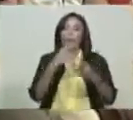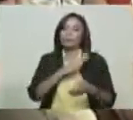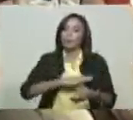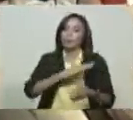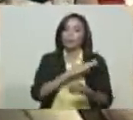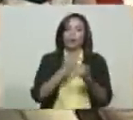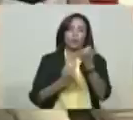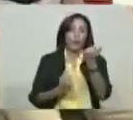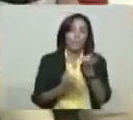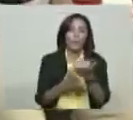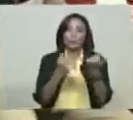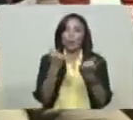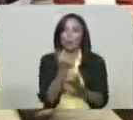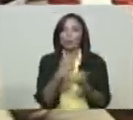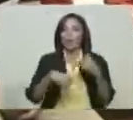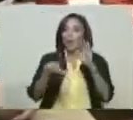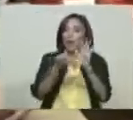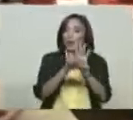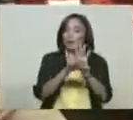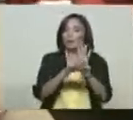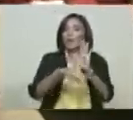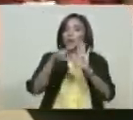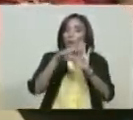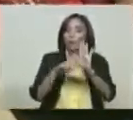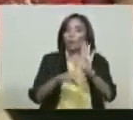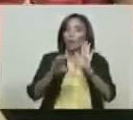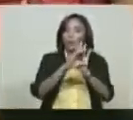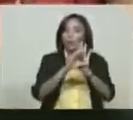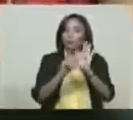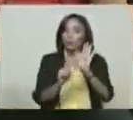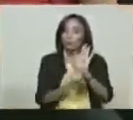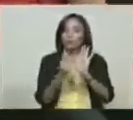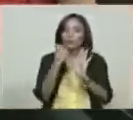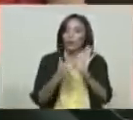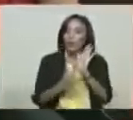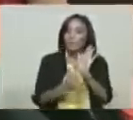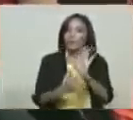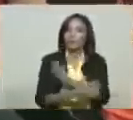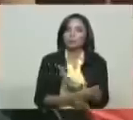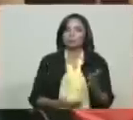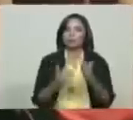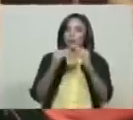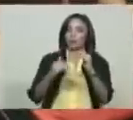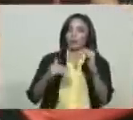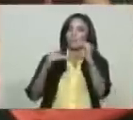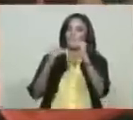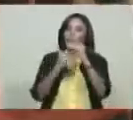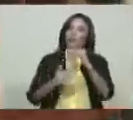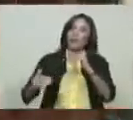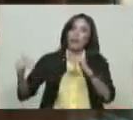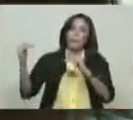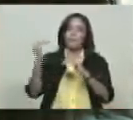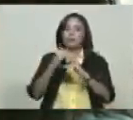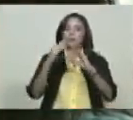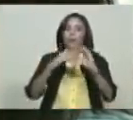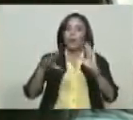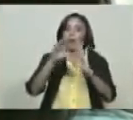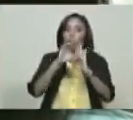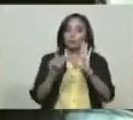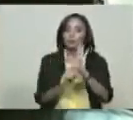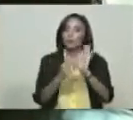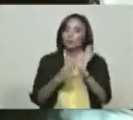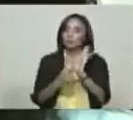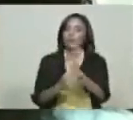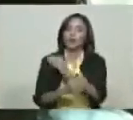blindarlas a través de leyes constitucionales que tengan la estatura constitucional y